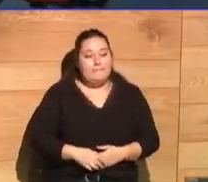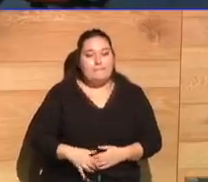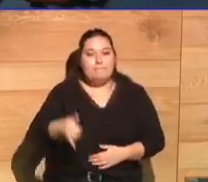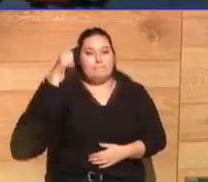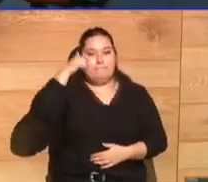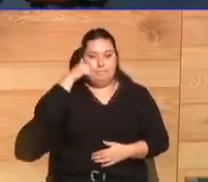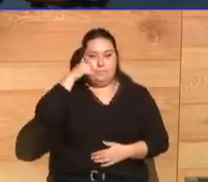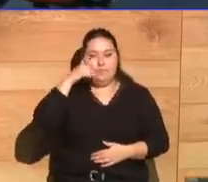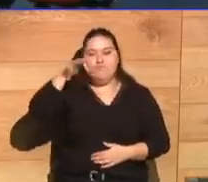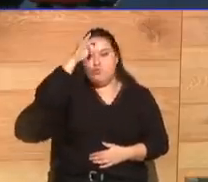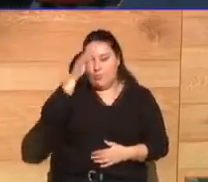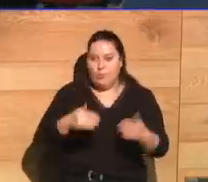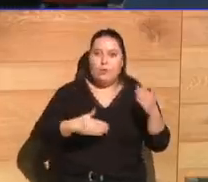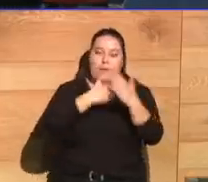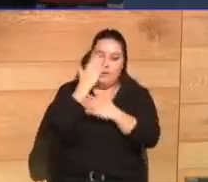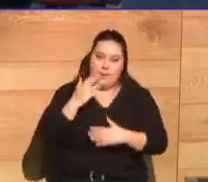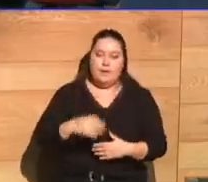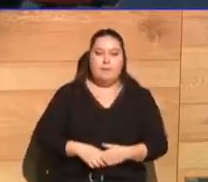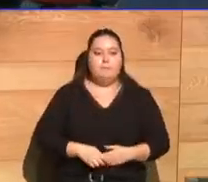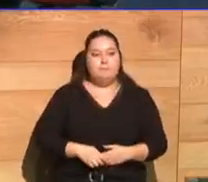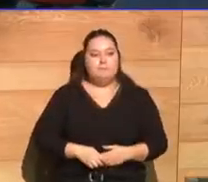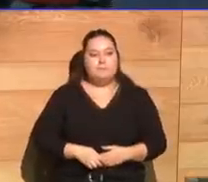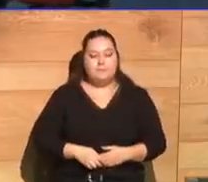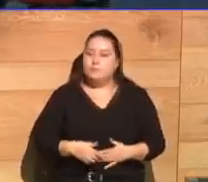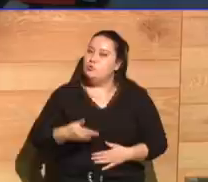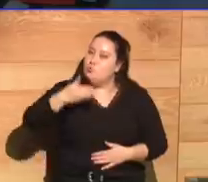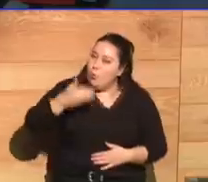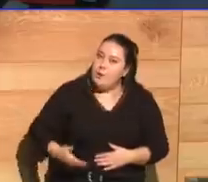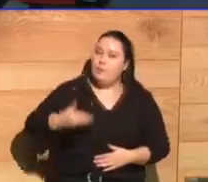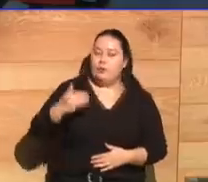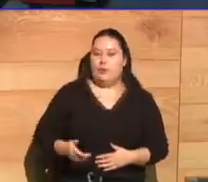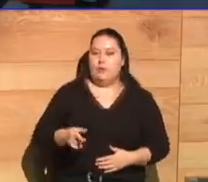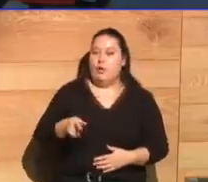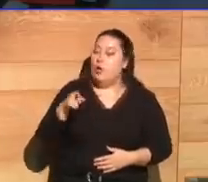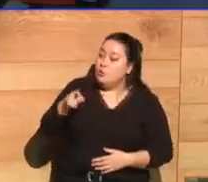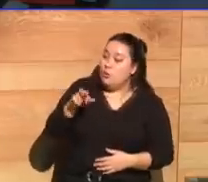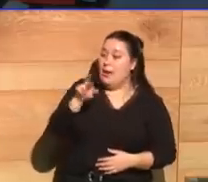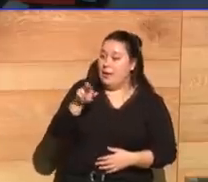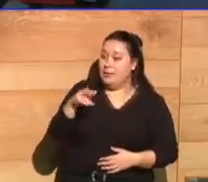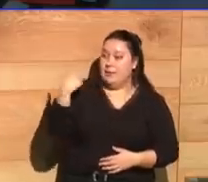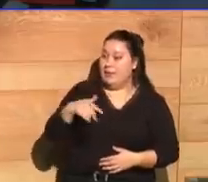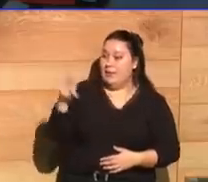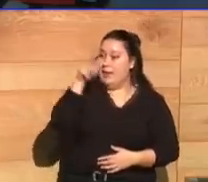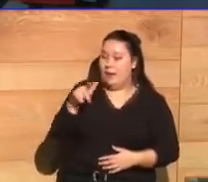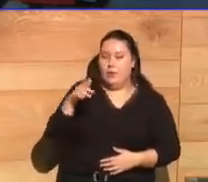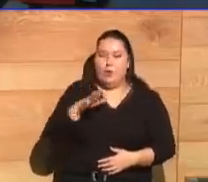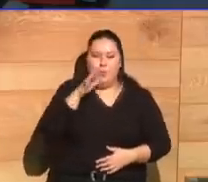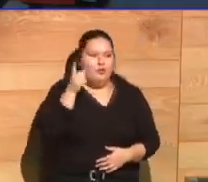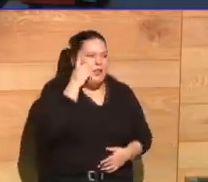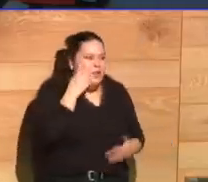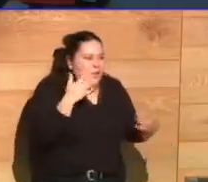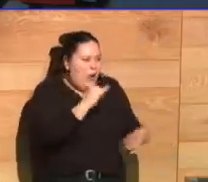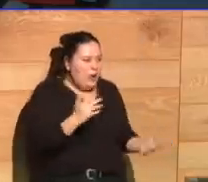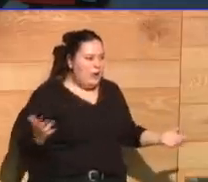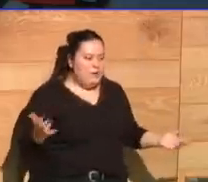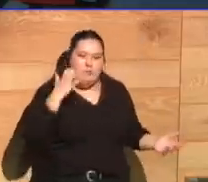un domingo por la mañana. Dale con la palabrita. Es que esto es muy importante, porque tú eres Richard Donner, acabas de rodar la profecía. ¿Y por qué tenía un teléfono ahí? Era un claro,